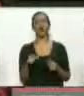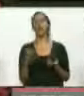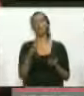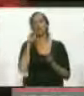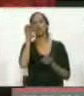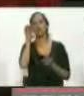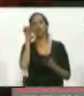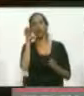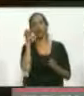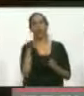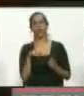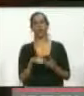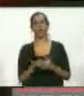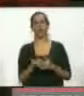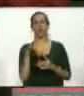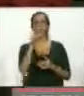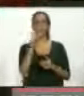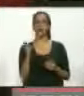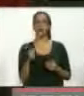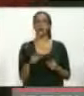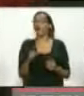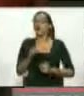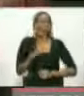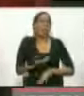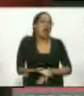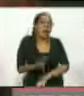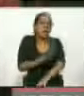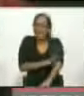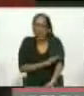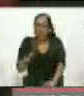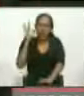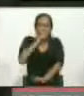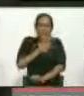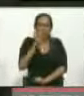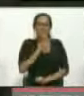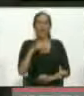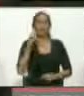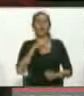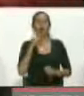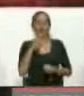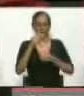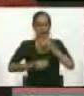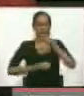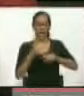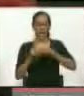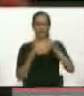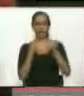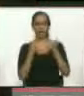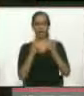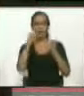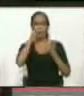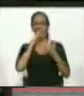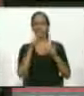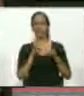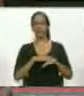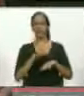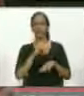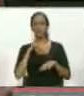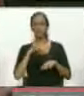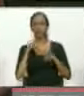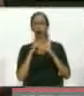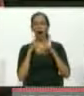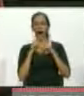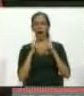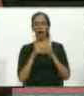como estos personajes son una bueno la peor escoria política generada en estos últimos años porque nosotros hemos conocido